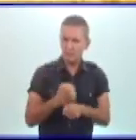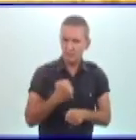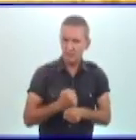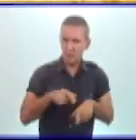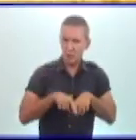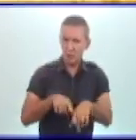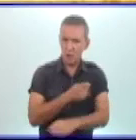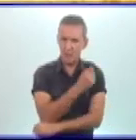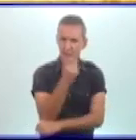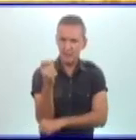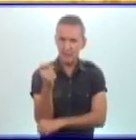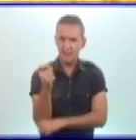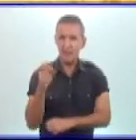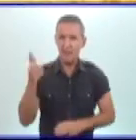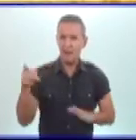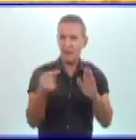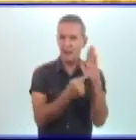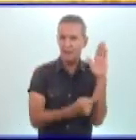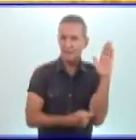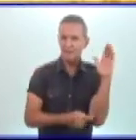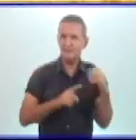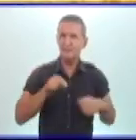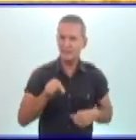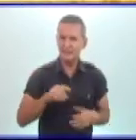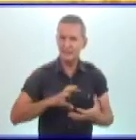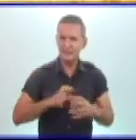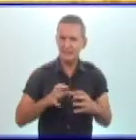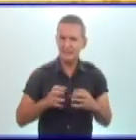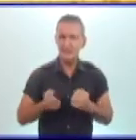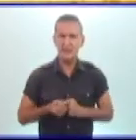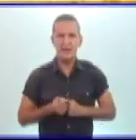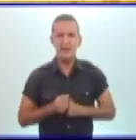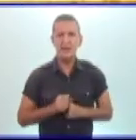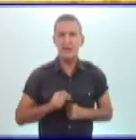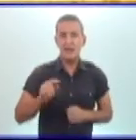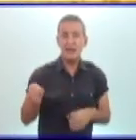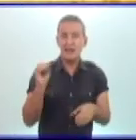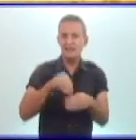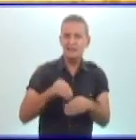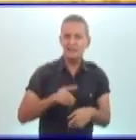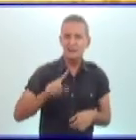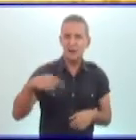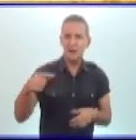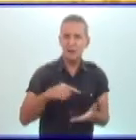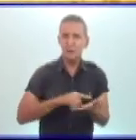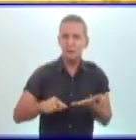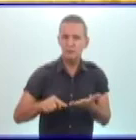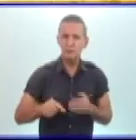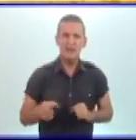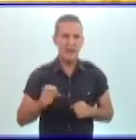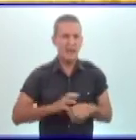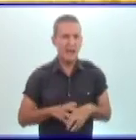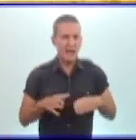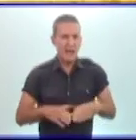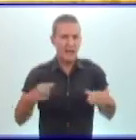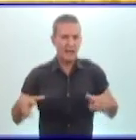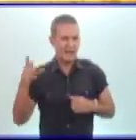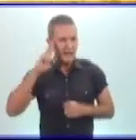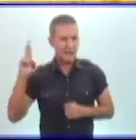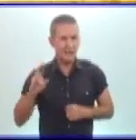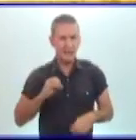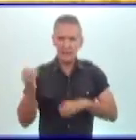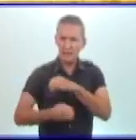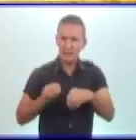las particularidades de esta conformación, entraremos la semana que viene a una gran revolución que cambió el mundo para siempre.